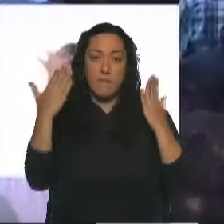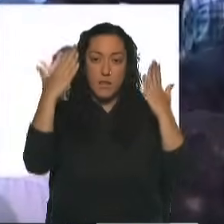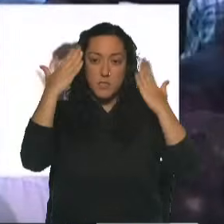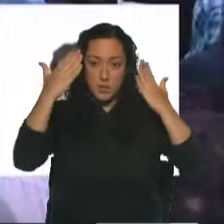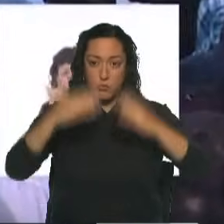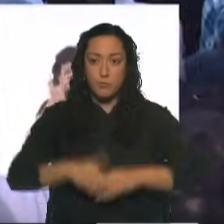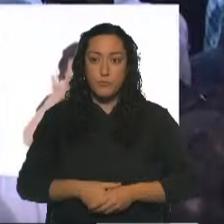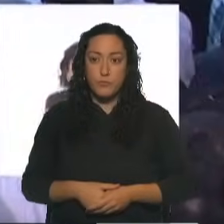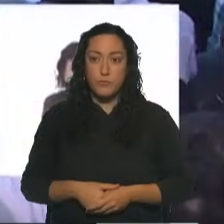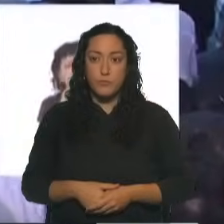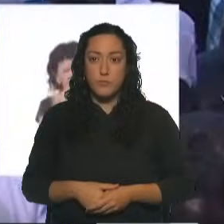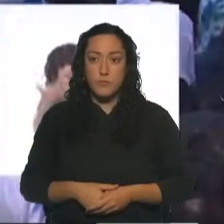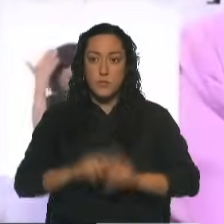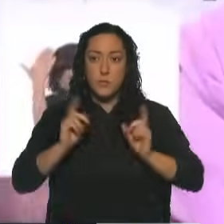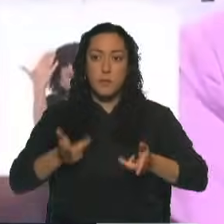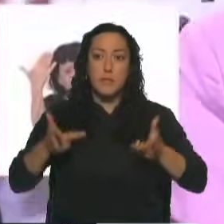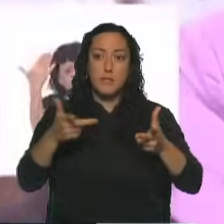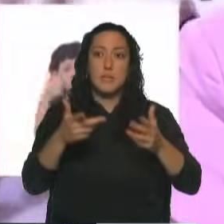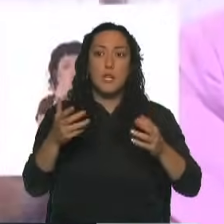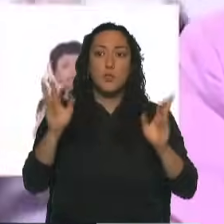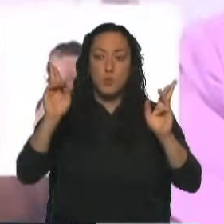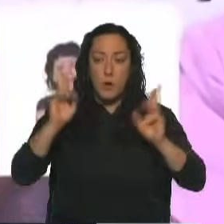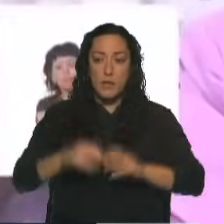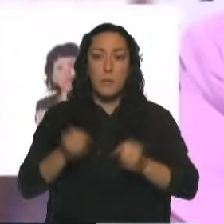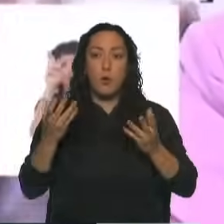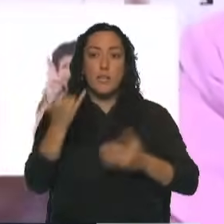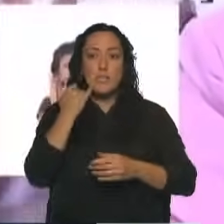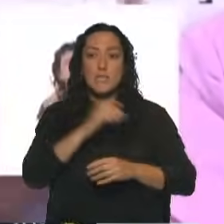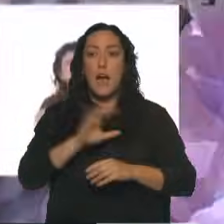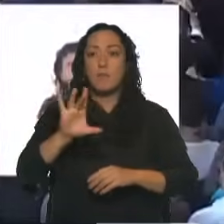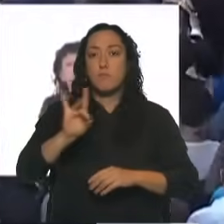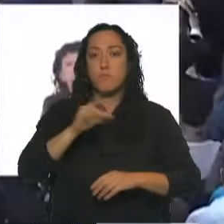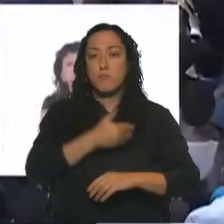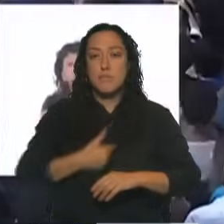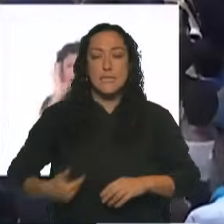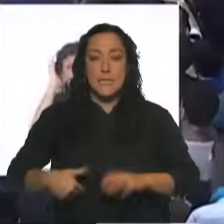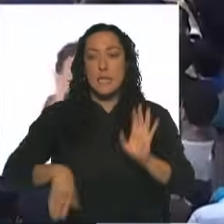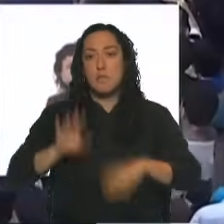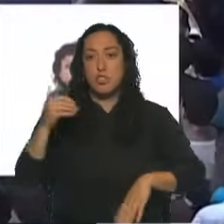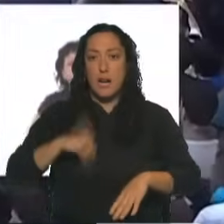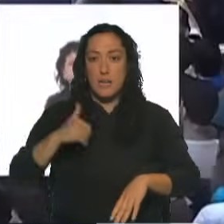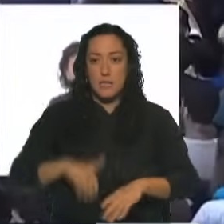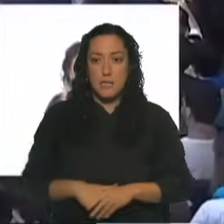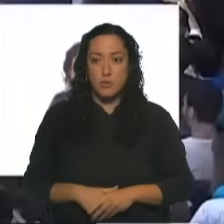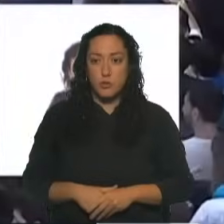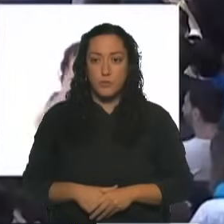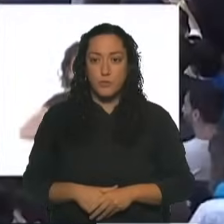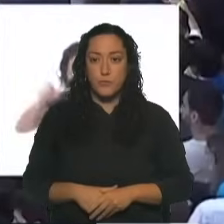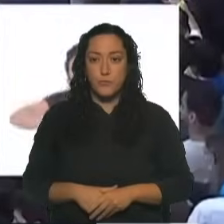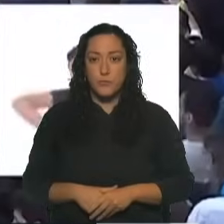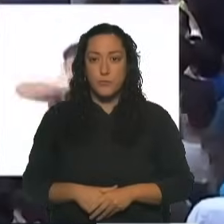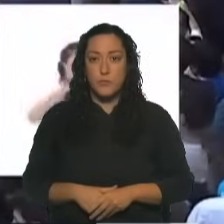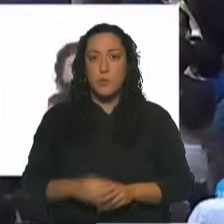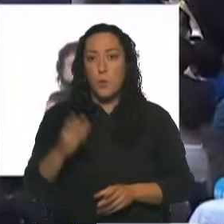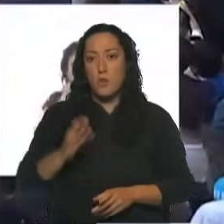felicitarlo y para desearle suerte porque es el presidente que la mayoría de los argentinos eligió para los próximos 4